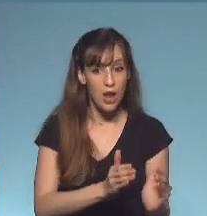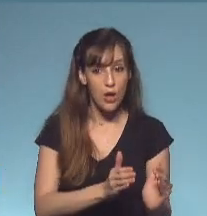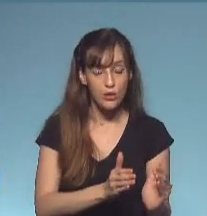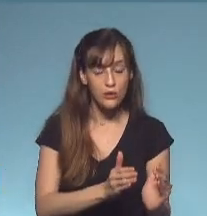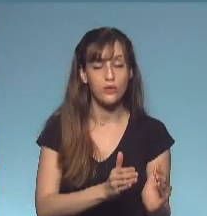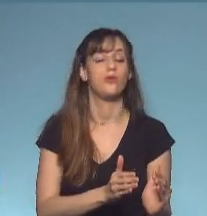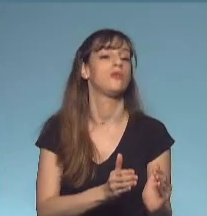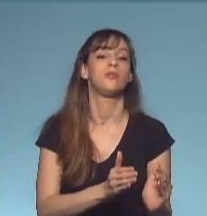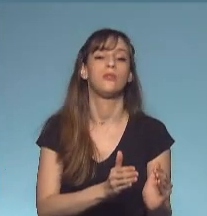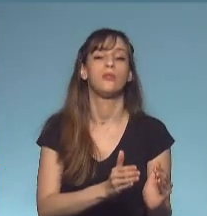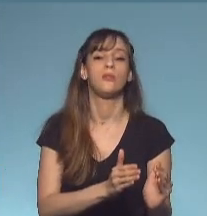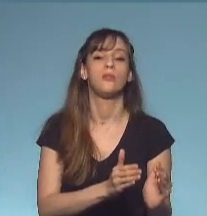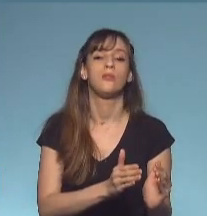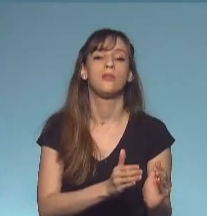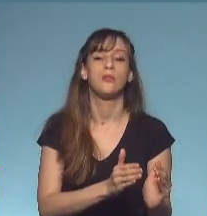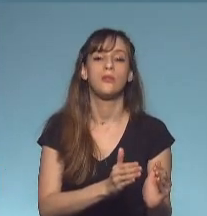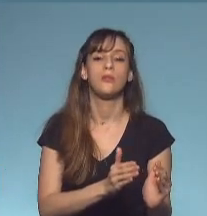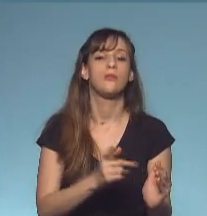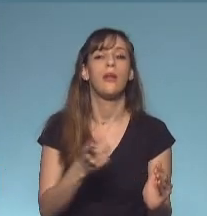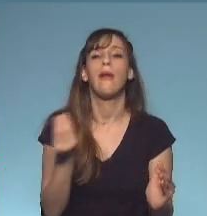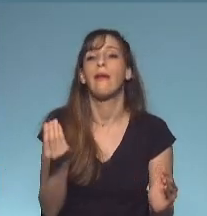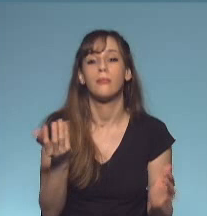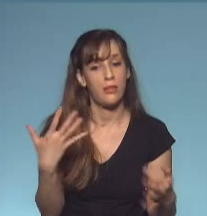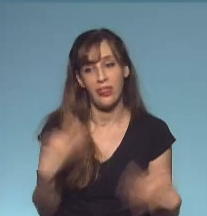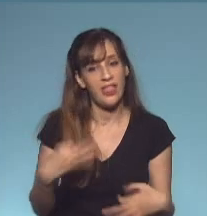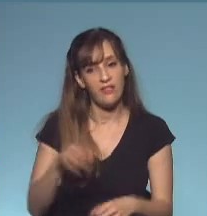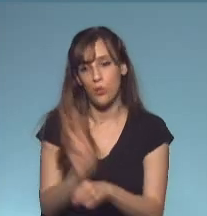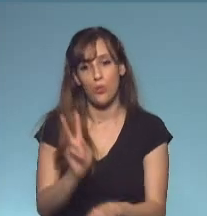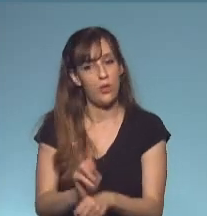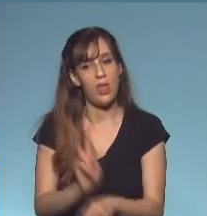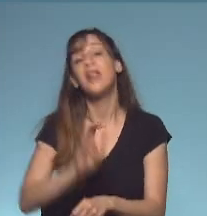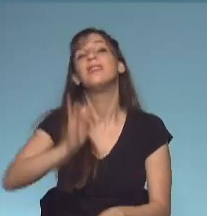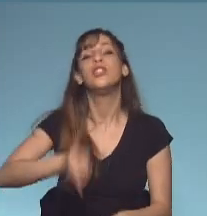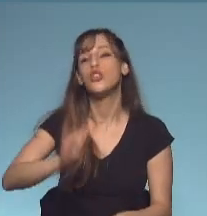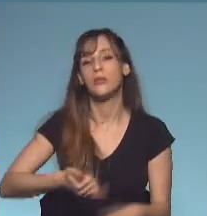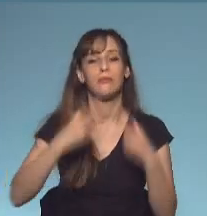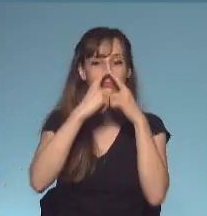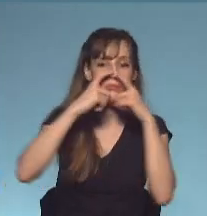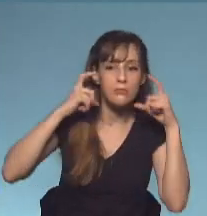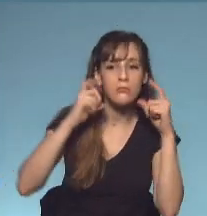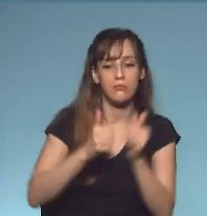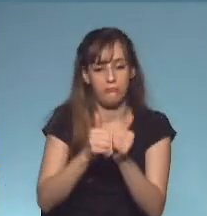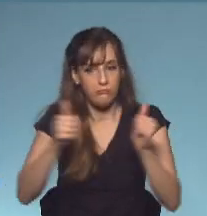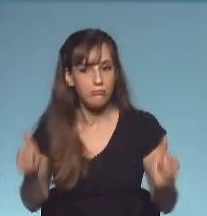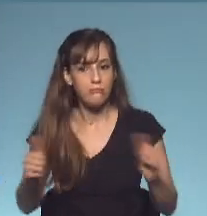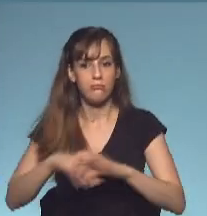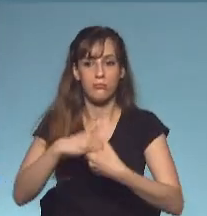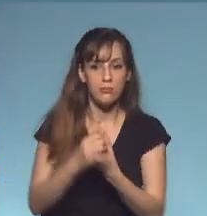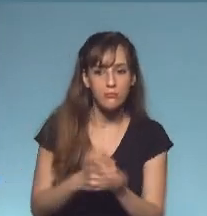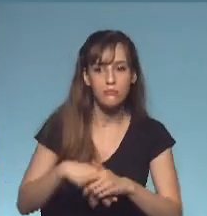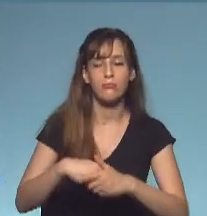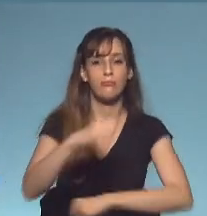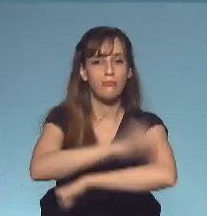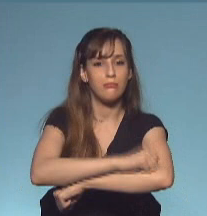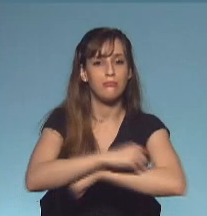exclusiva posibilidad eran estas medidas de cuidado. Tapaboca, distancia, lavado de manos, ventilación. Esto